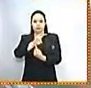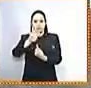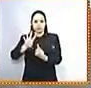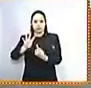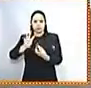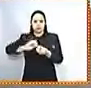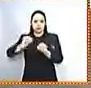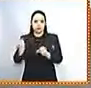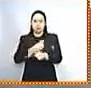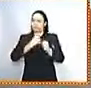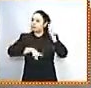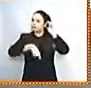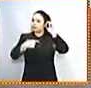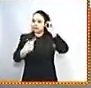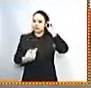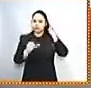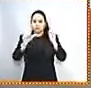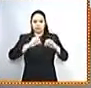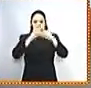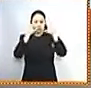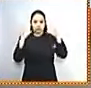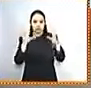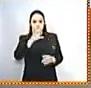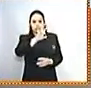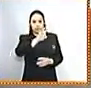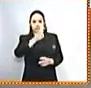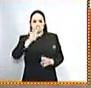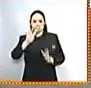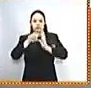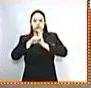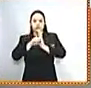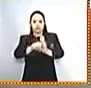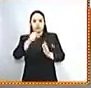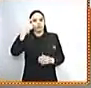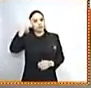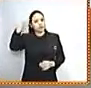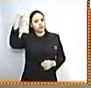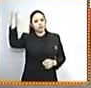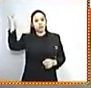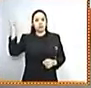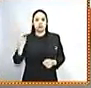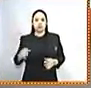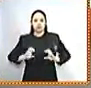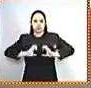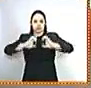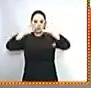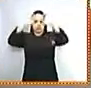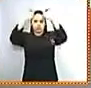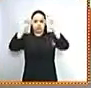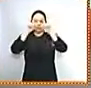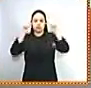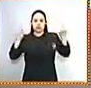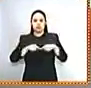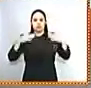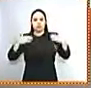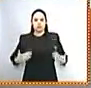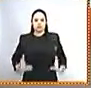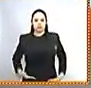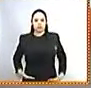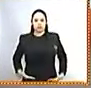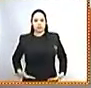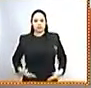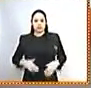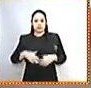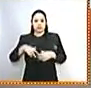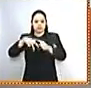4. Número ganador de la diaria en esta mañana es el 74 con su símbolo de sueños edificio. En el cuadro del cuerpo está representado por